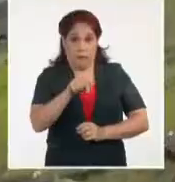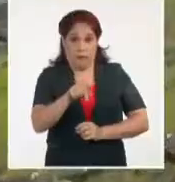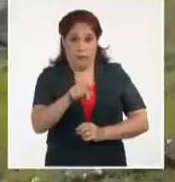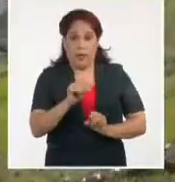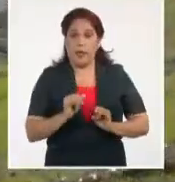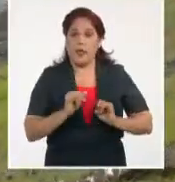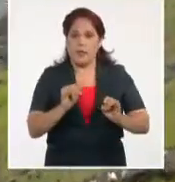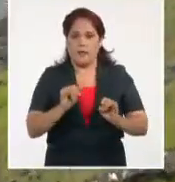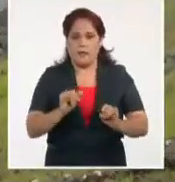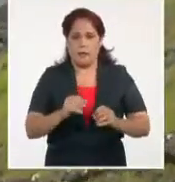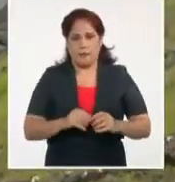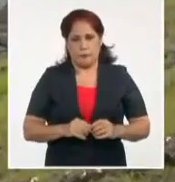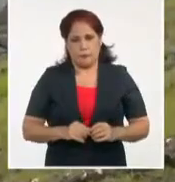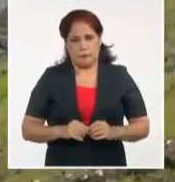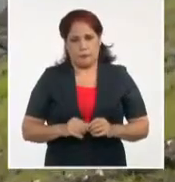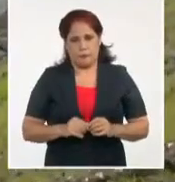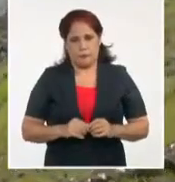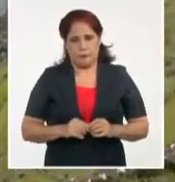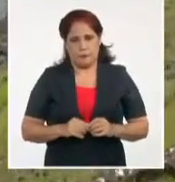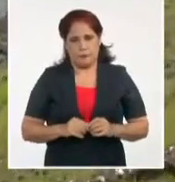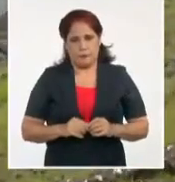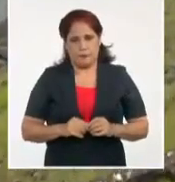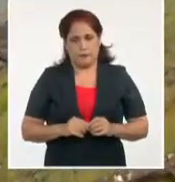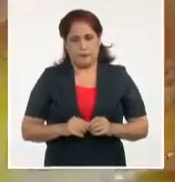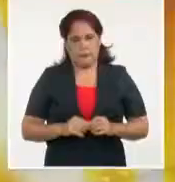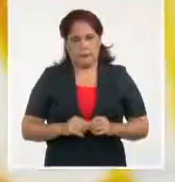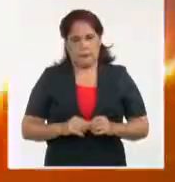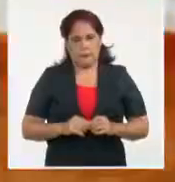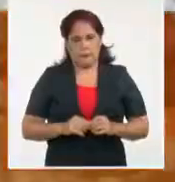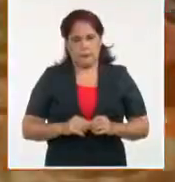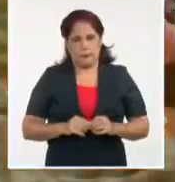Rodríguez, Sistema Informativo de la Televisión Cubana.